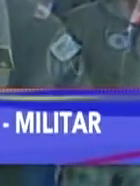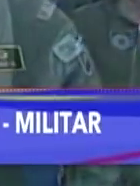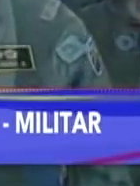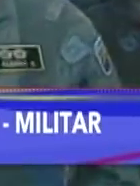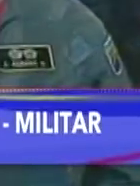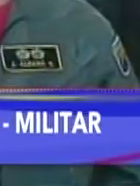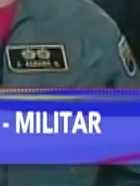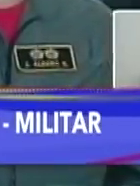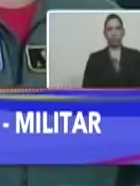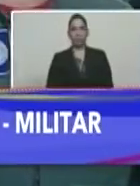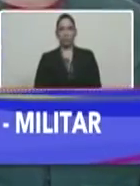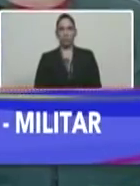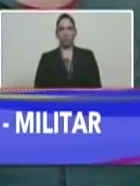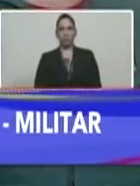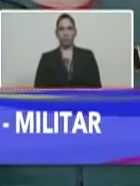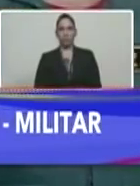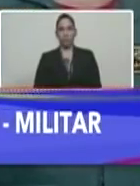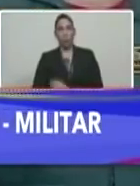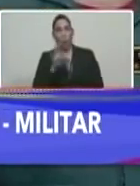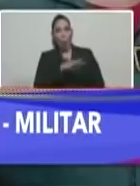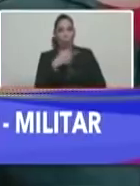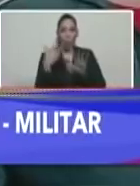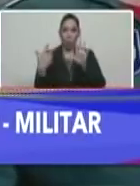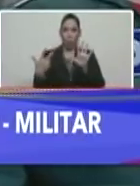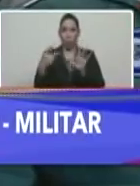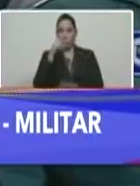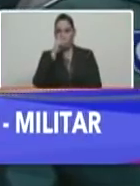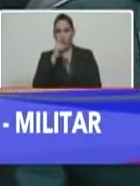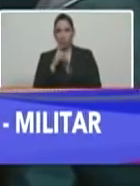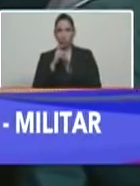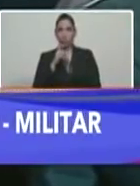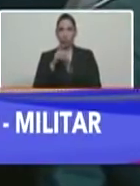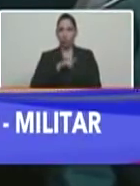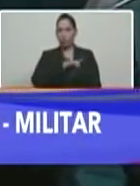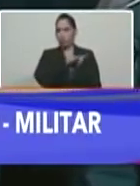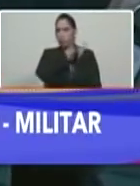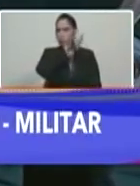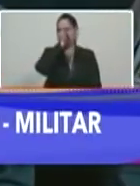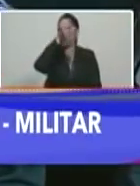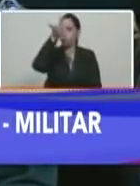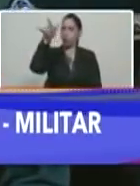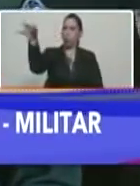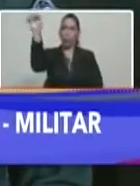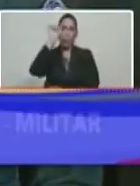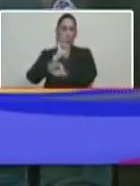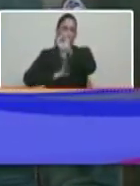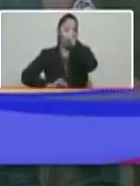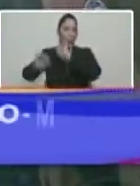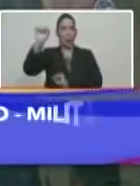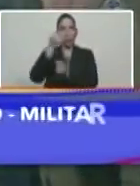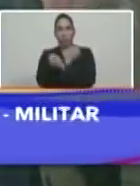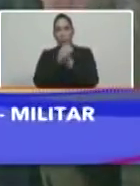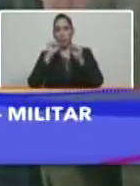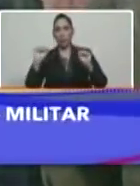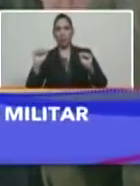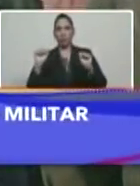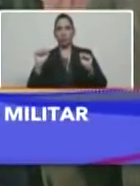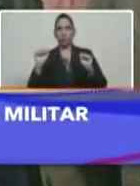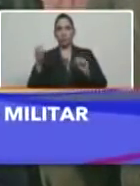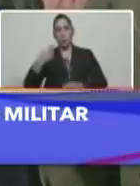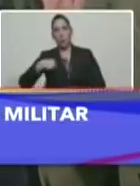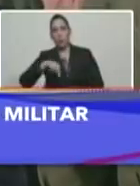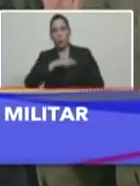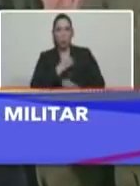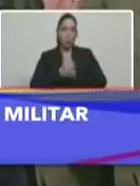estos 98 años surcando los aires y defendiendo la soberanía de nuestra